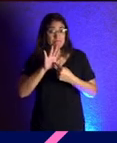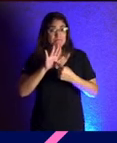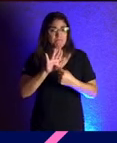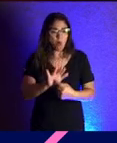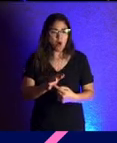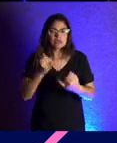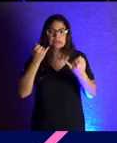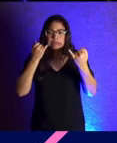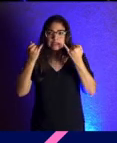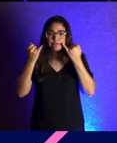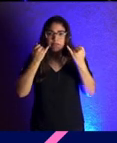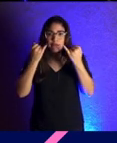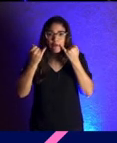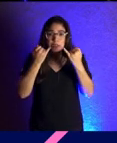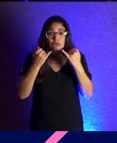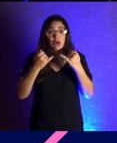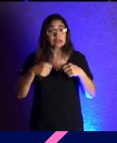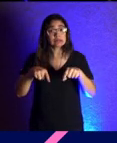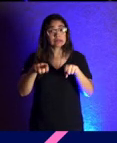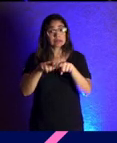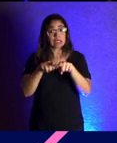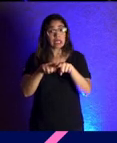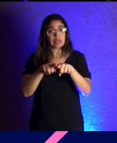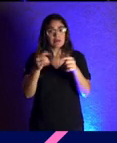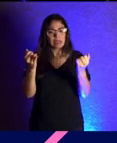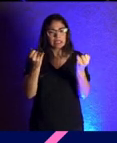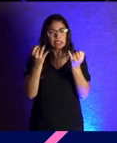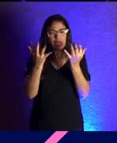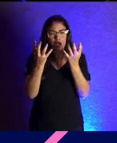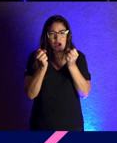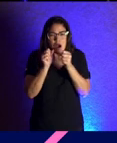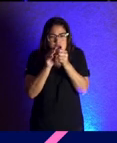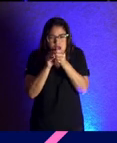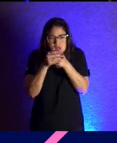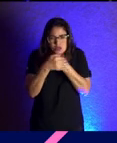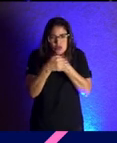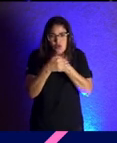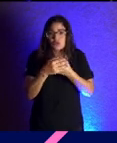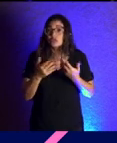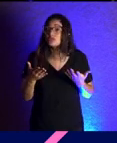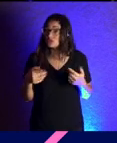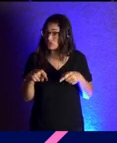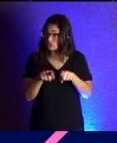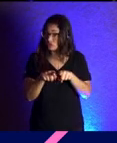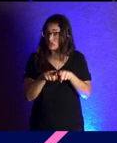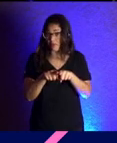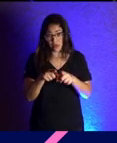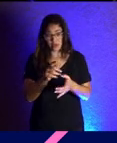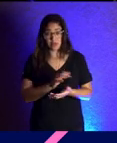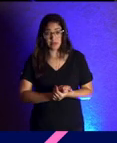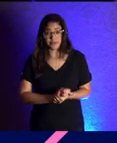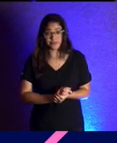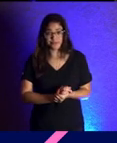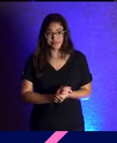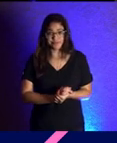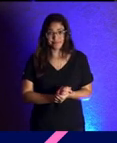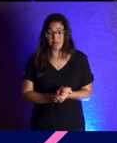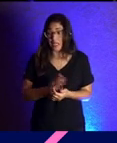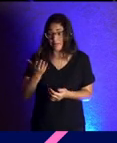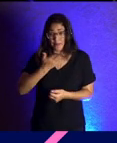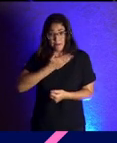de cosas. Y algo que ahora es muy evidente también, y es que lo hablan con quien nos comparte.